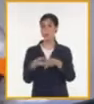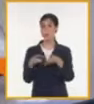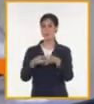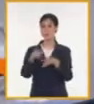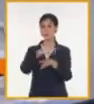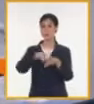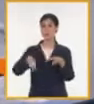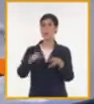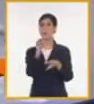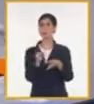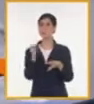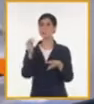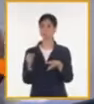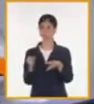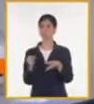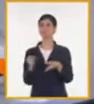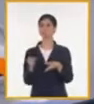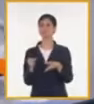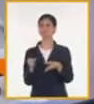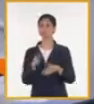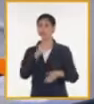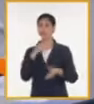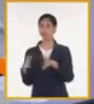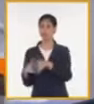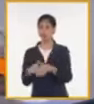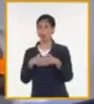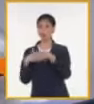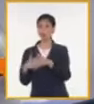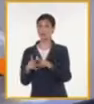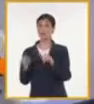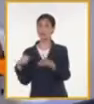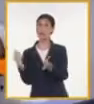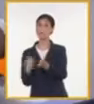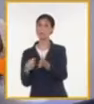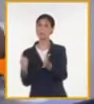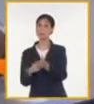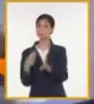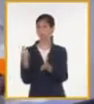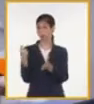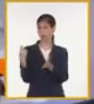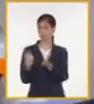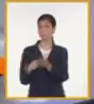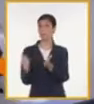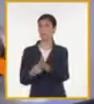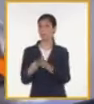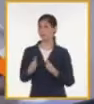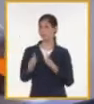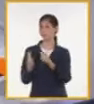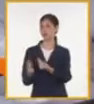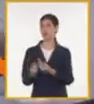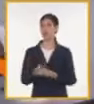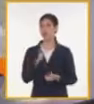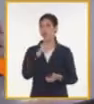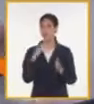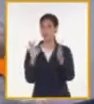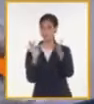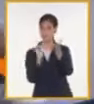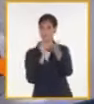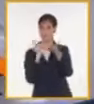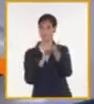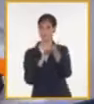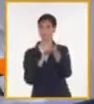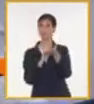orientación que se hace del exterior el financiamiento que se hace a través de esta de la recarga y distintas vías que utiliz